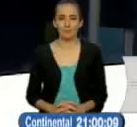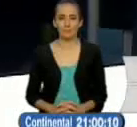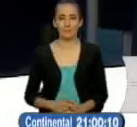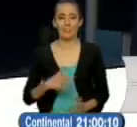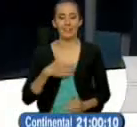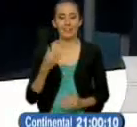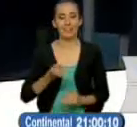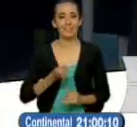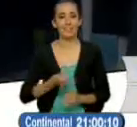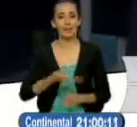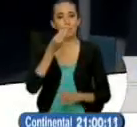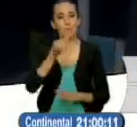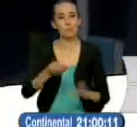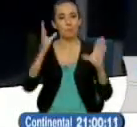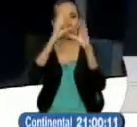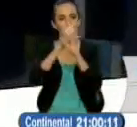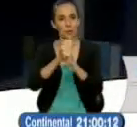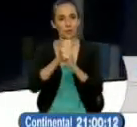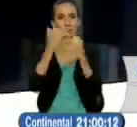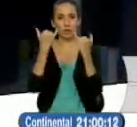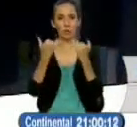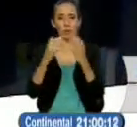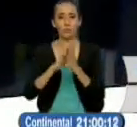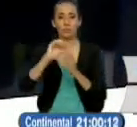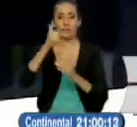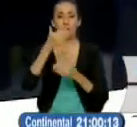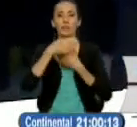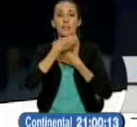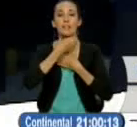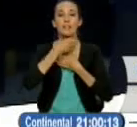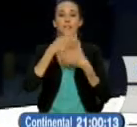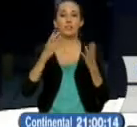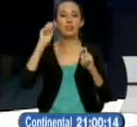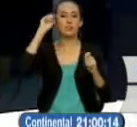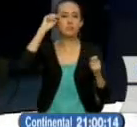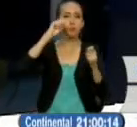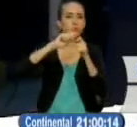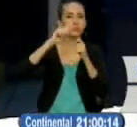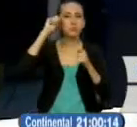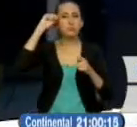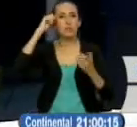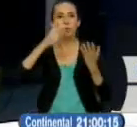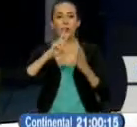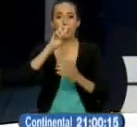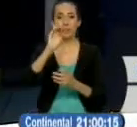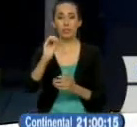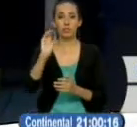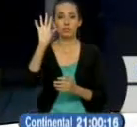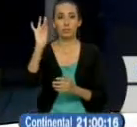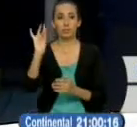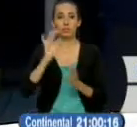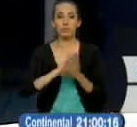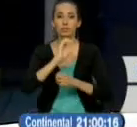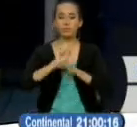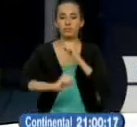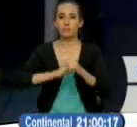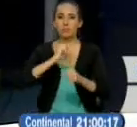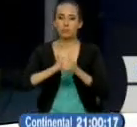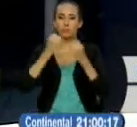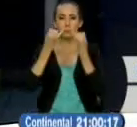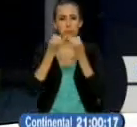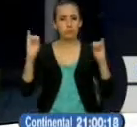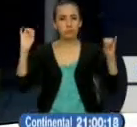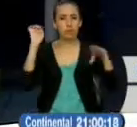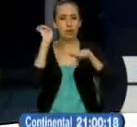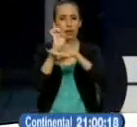¿Qué tal? ¿Cómo están ustedes? Muy buenas noches. Hoy 10 de agosto se recuerdan 208 años del primer grito de independencia. En la